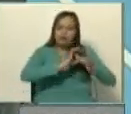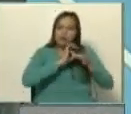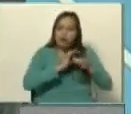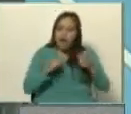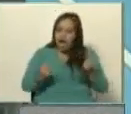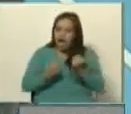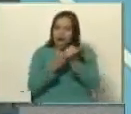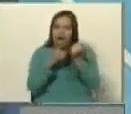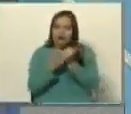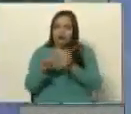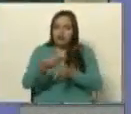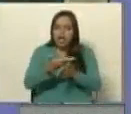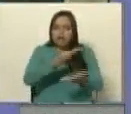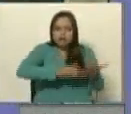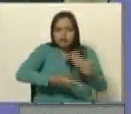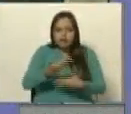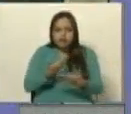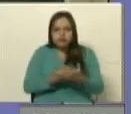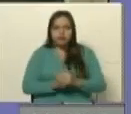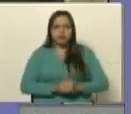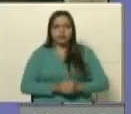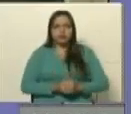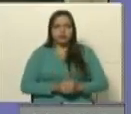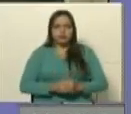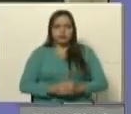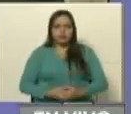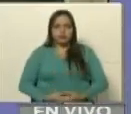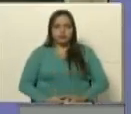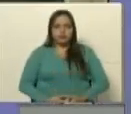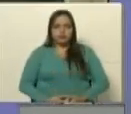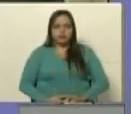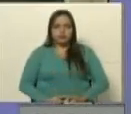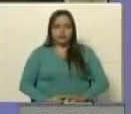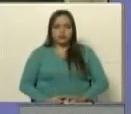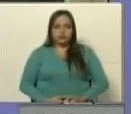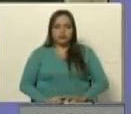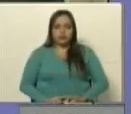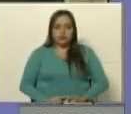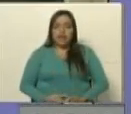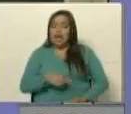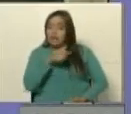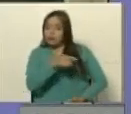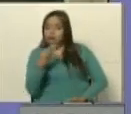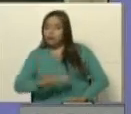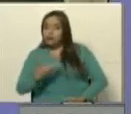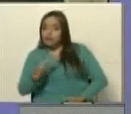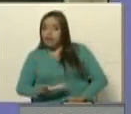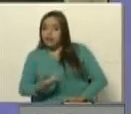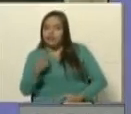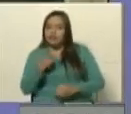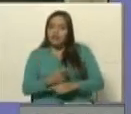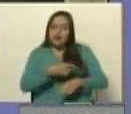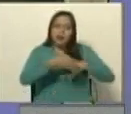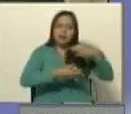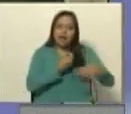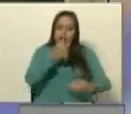apoyo, de ayuda y de cooperación. Esos son los aspectos importantes que deberíamos destacar